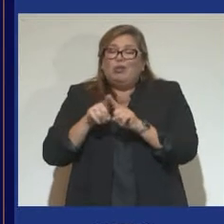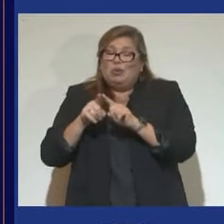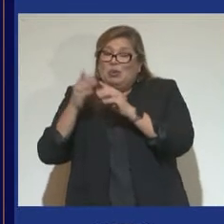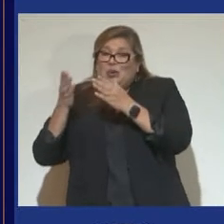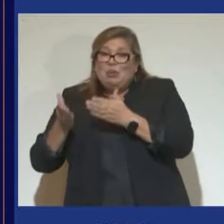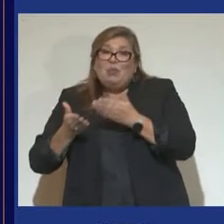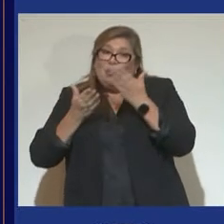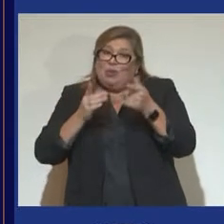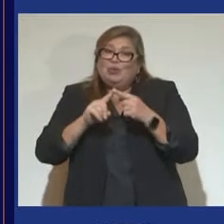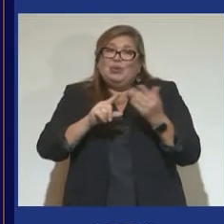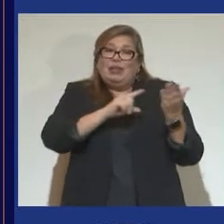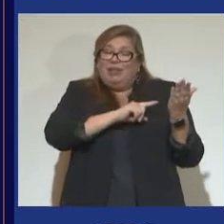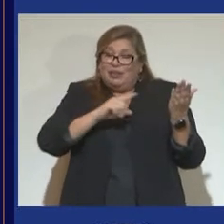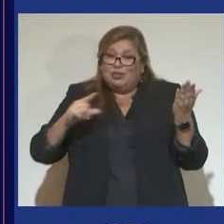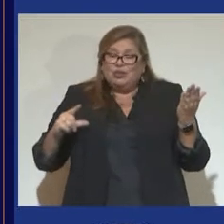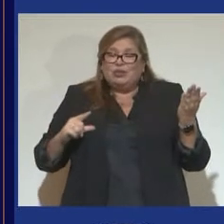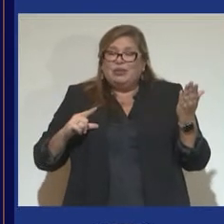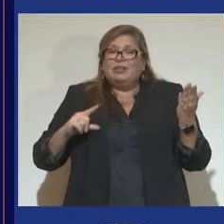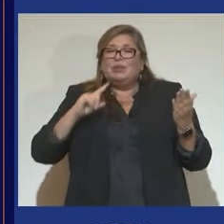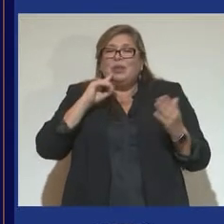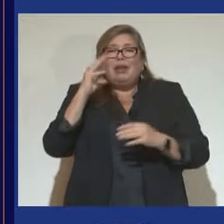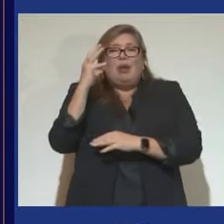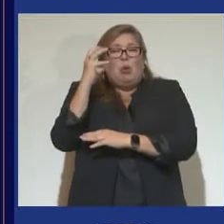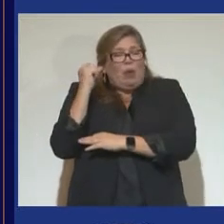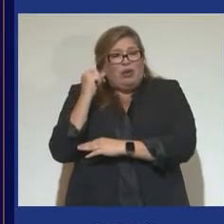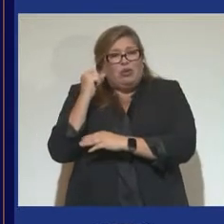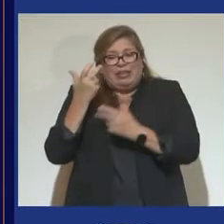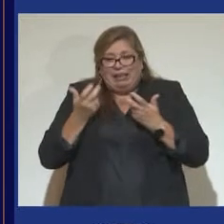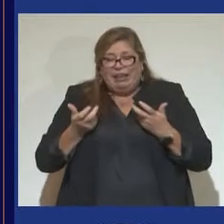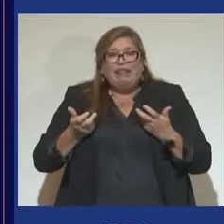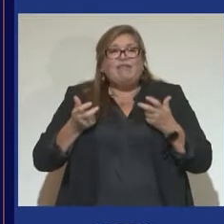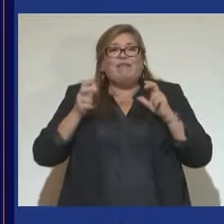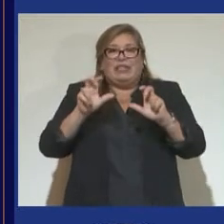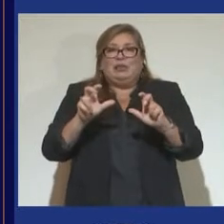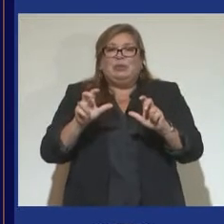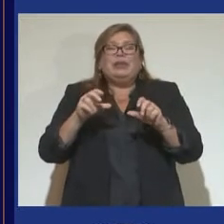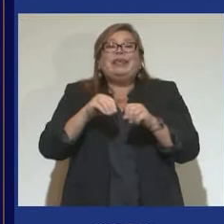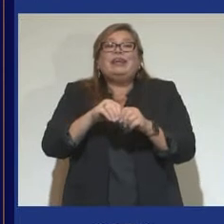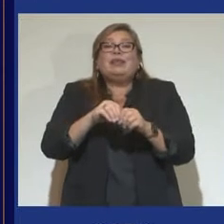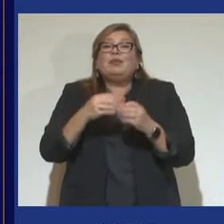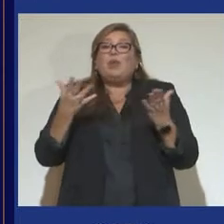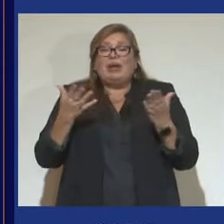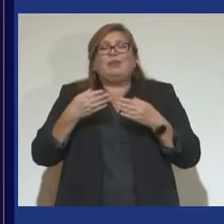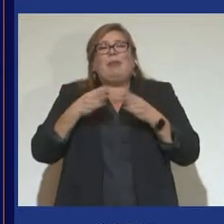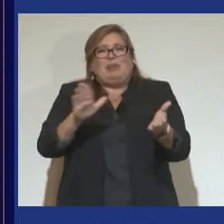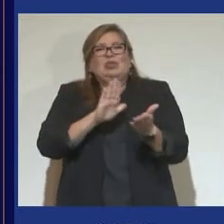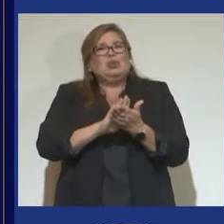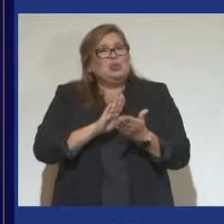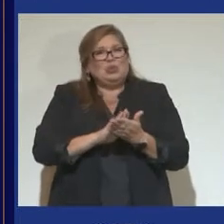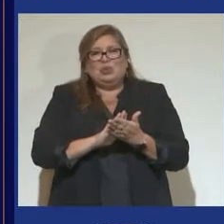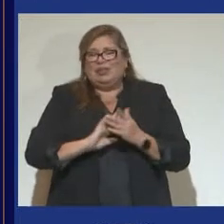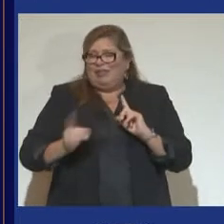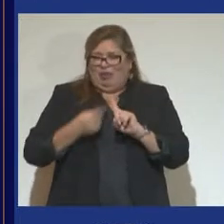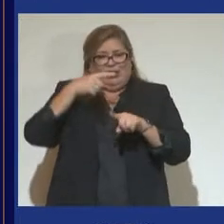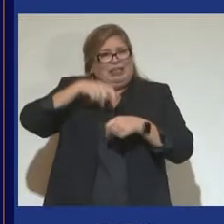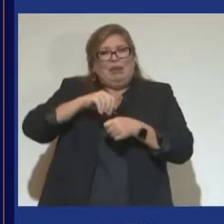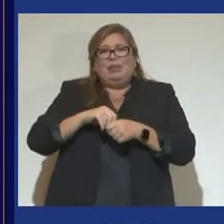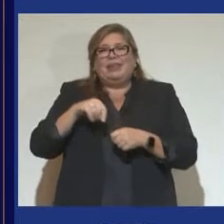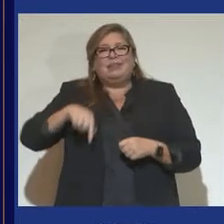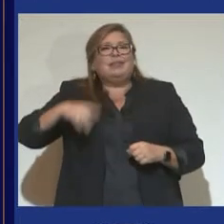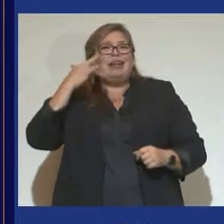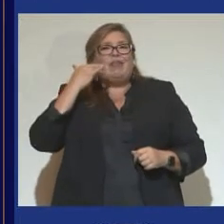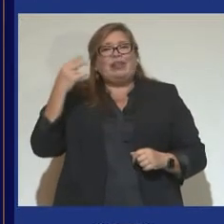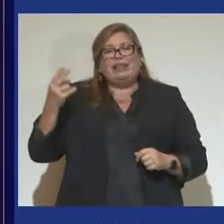proponiendo en la legislatura que tendremos una inversión récord en las escuelas públicas sin precedentes en